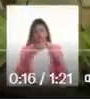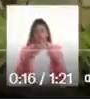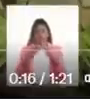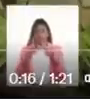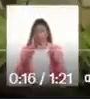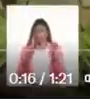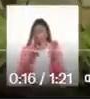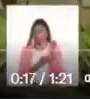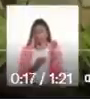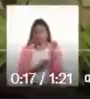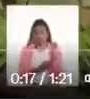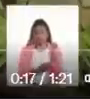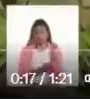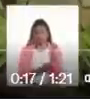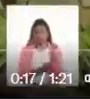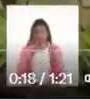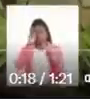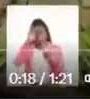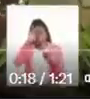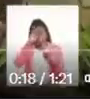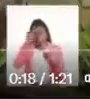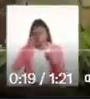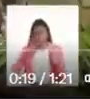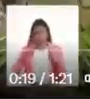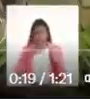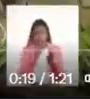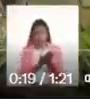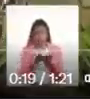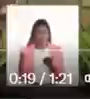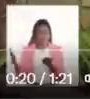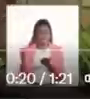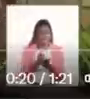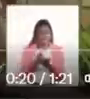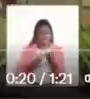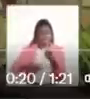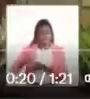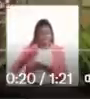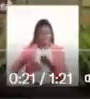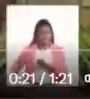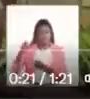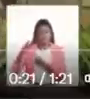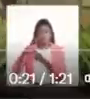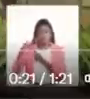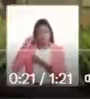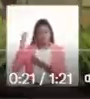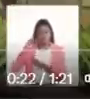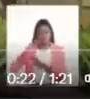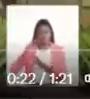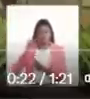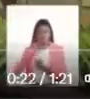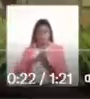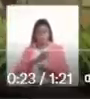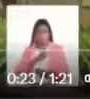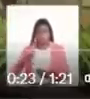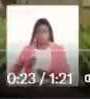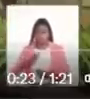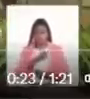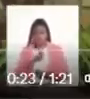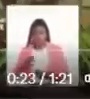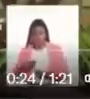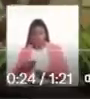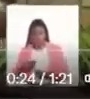salud que se está proponiendo, porque es quitarle el negocio a la élite, a sectores privados,